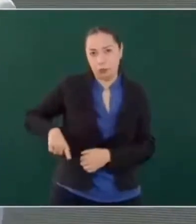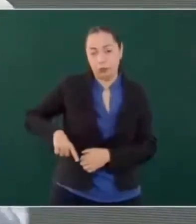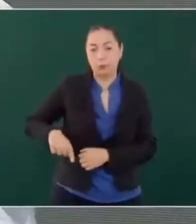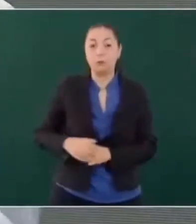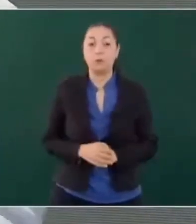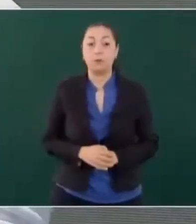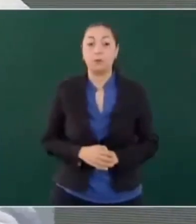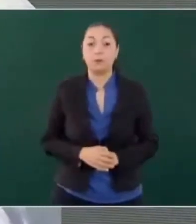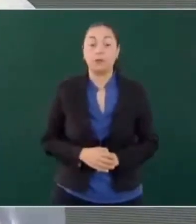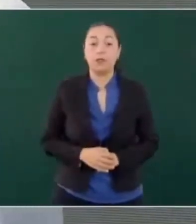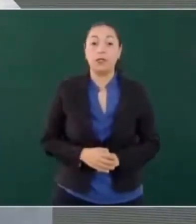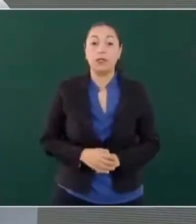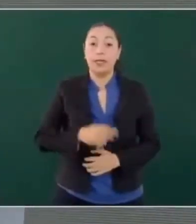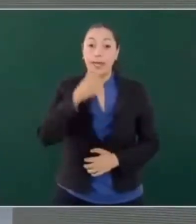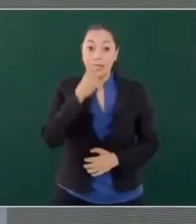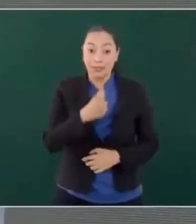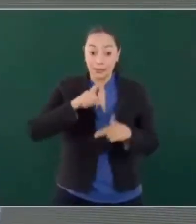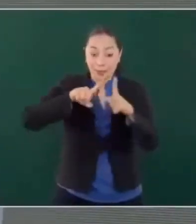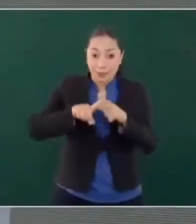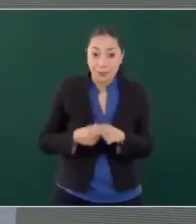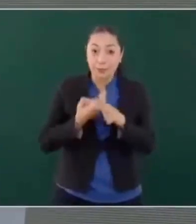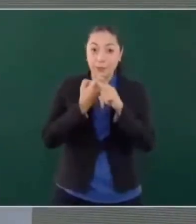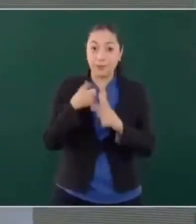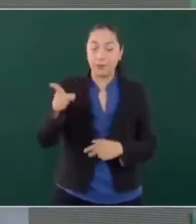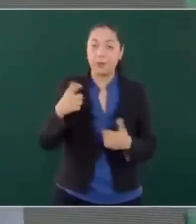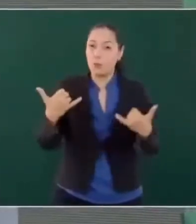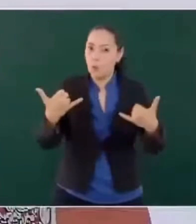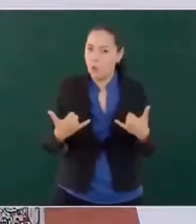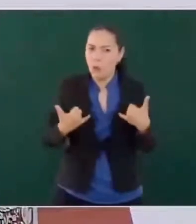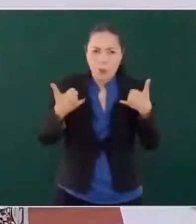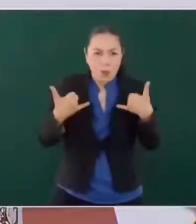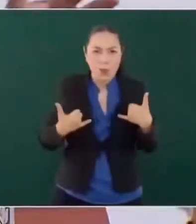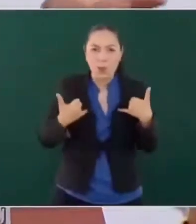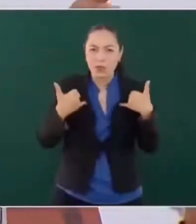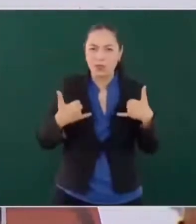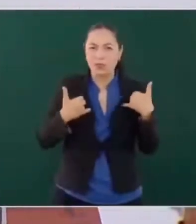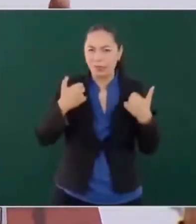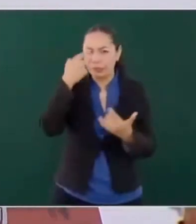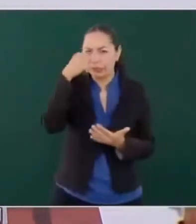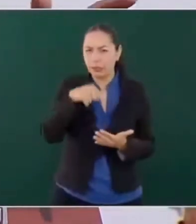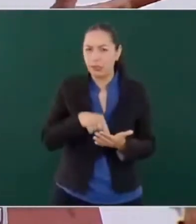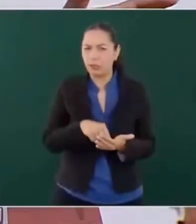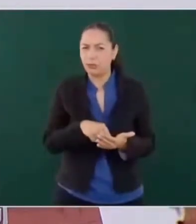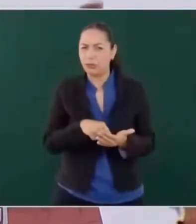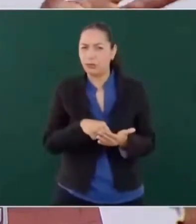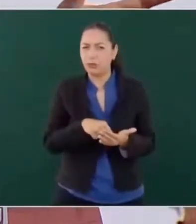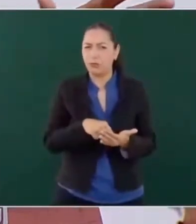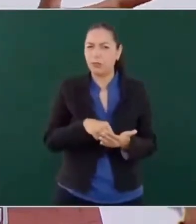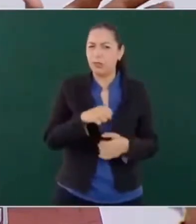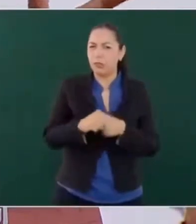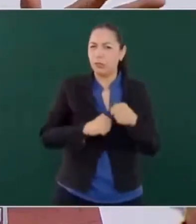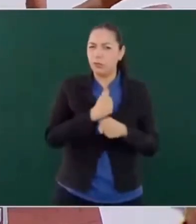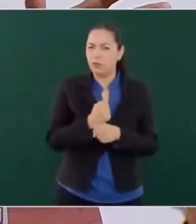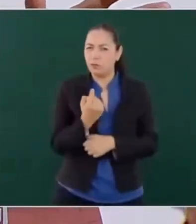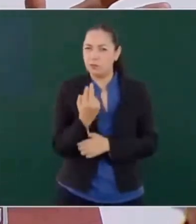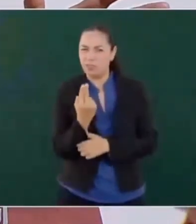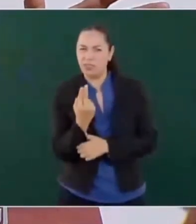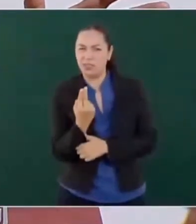Entonces, inició jovencito, creo que a los 25